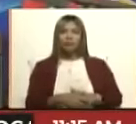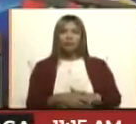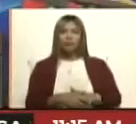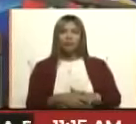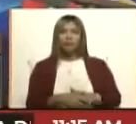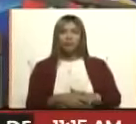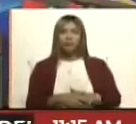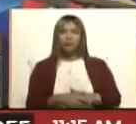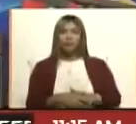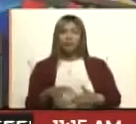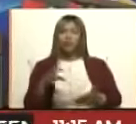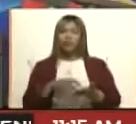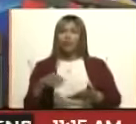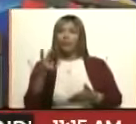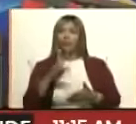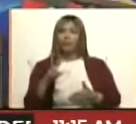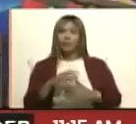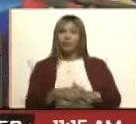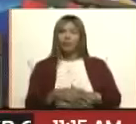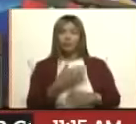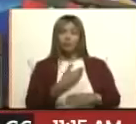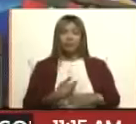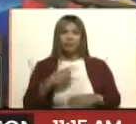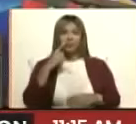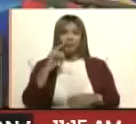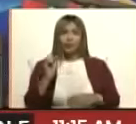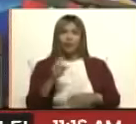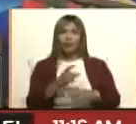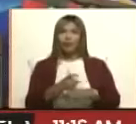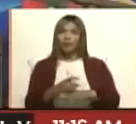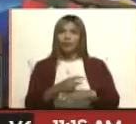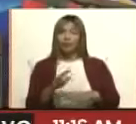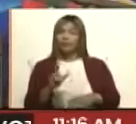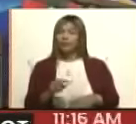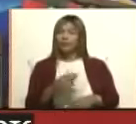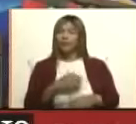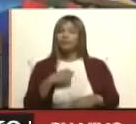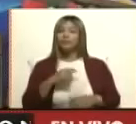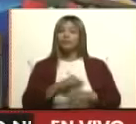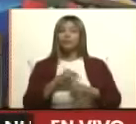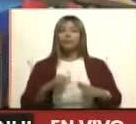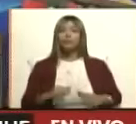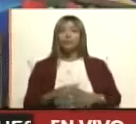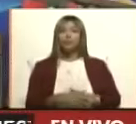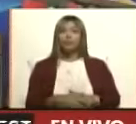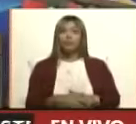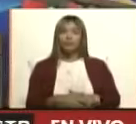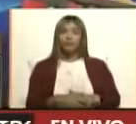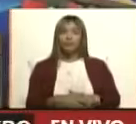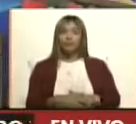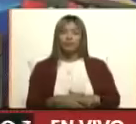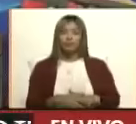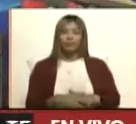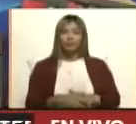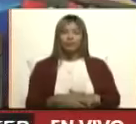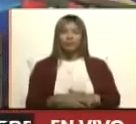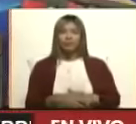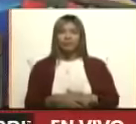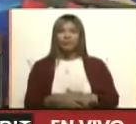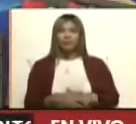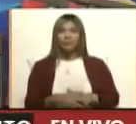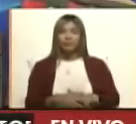por el Estado venezolano, el jefe de Estado y de gobierno y comandante en jefe de las Fuerzas Armadas Nacional